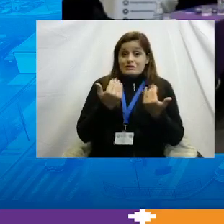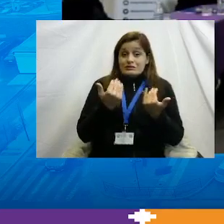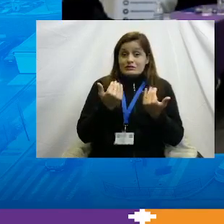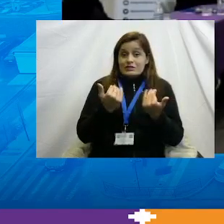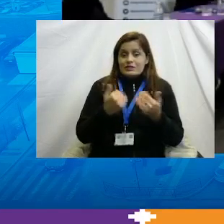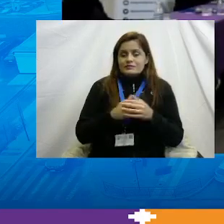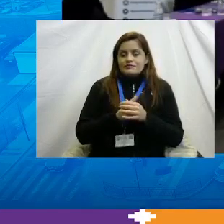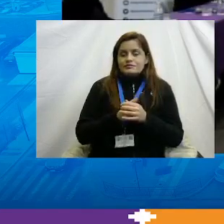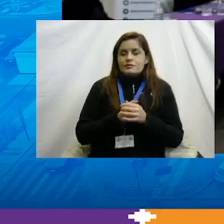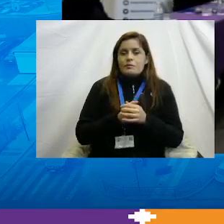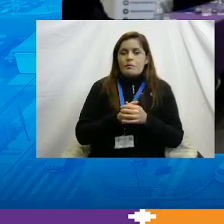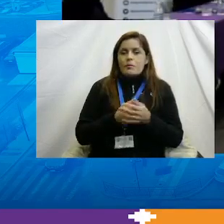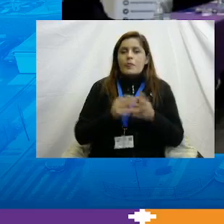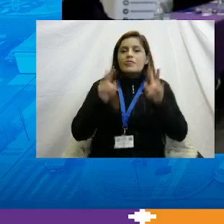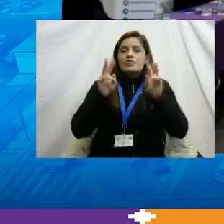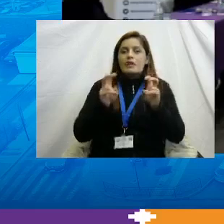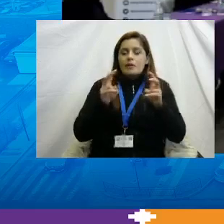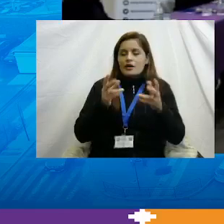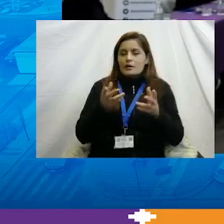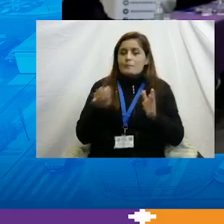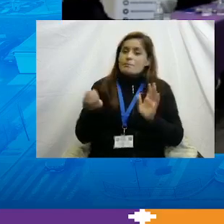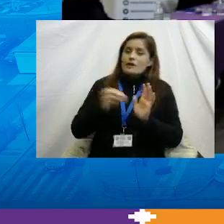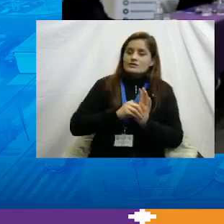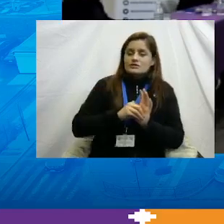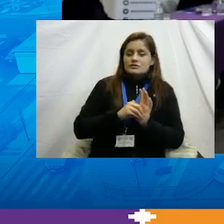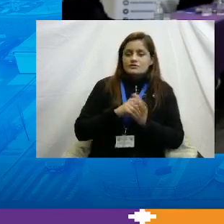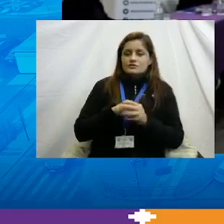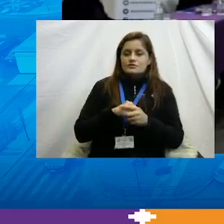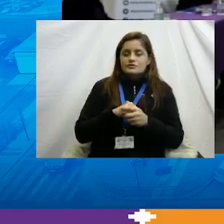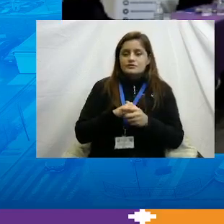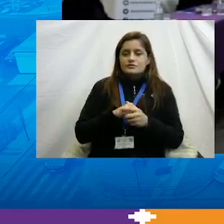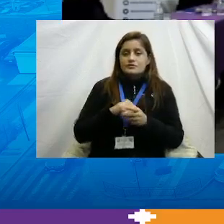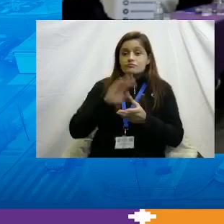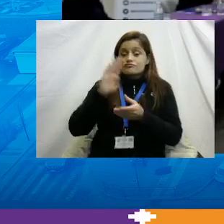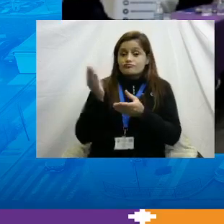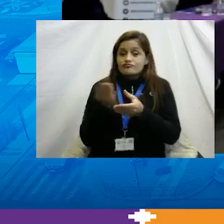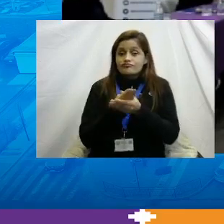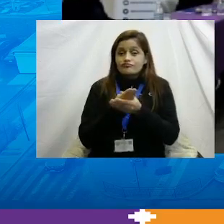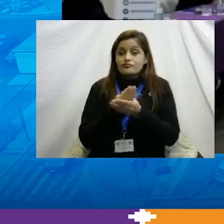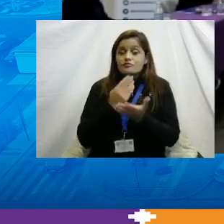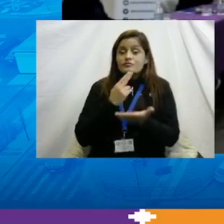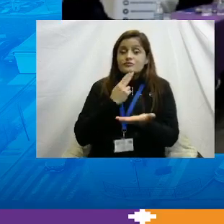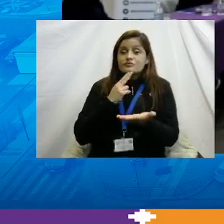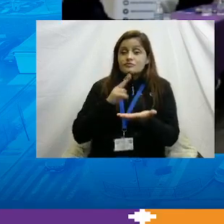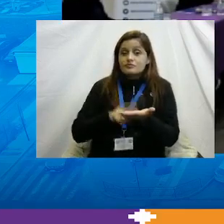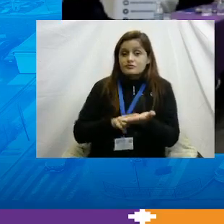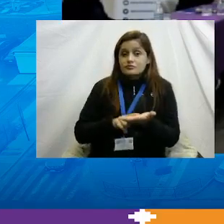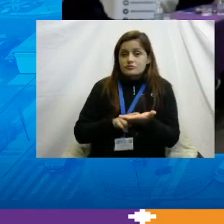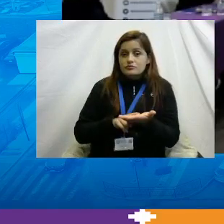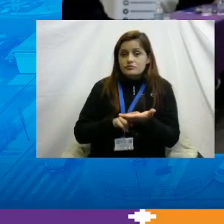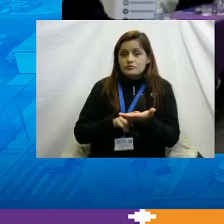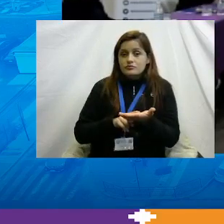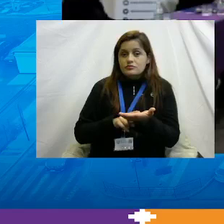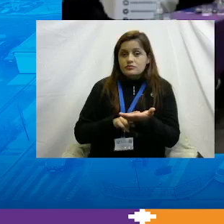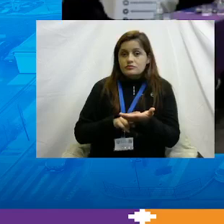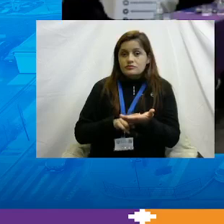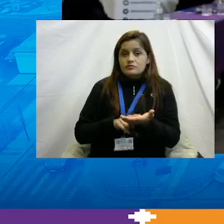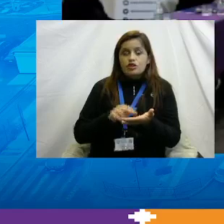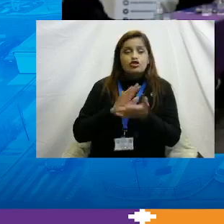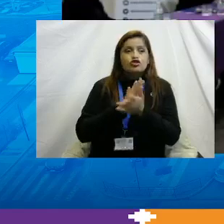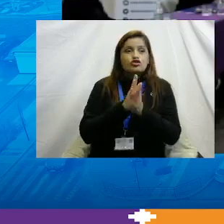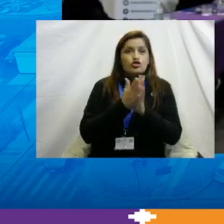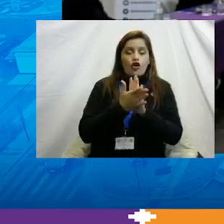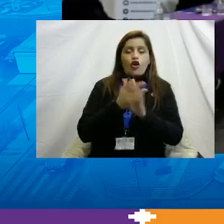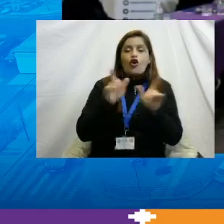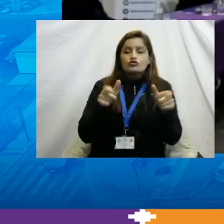ex-Cora. Y sin ir más lejos, ellos adjuntan una carta, de hecho la adjuntaron a todo el Consejo y a